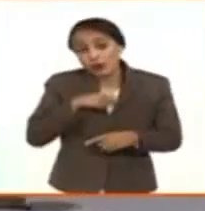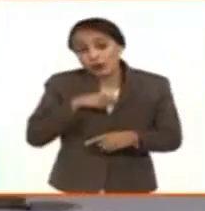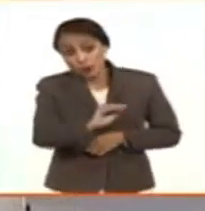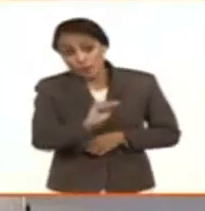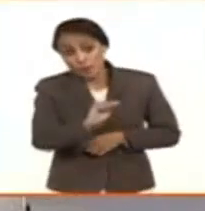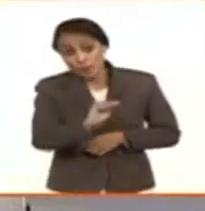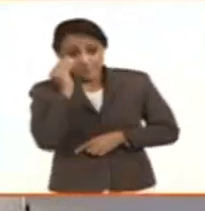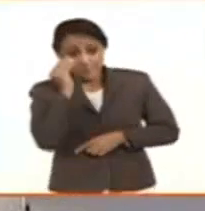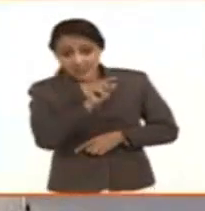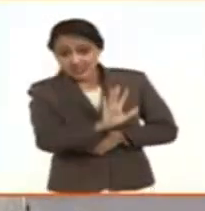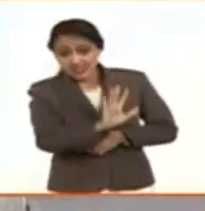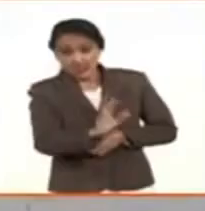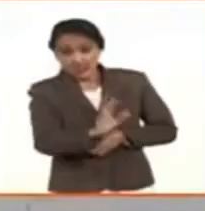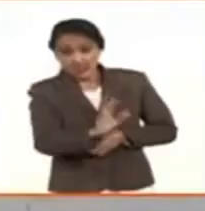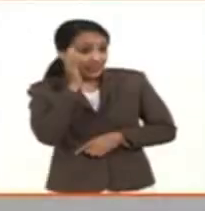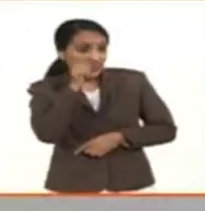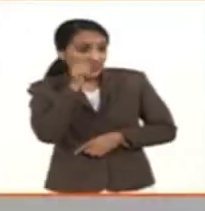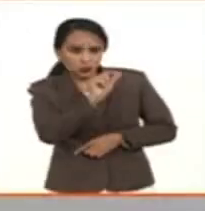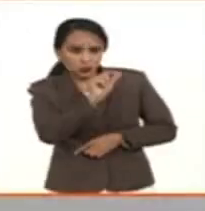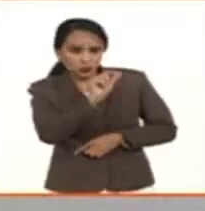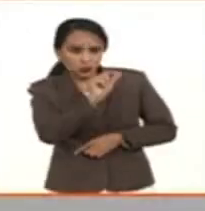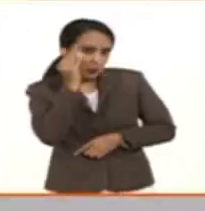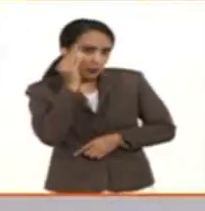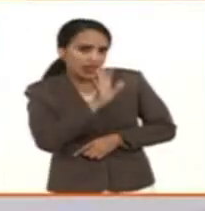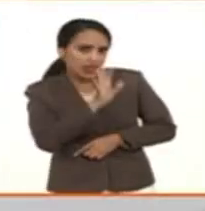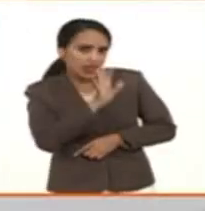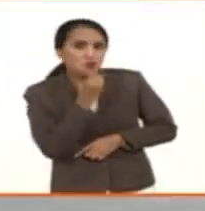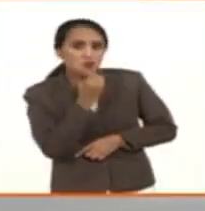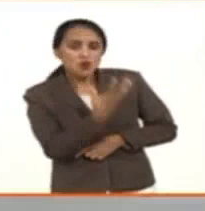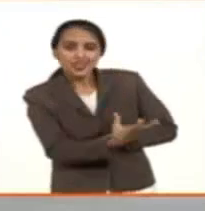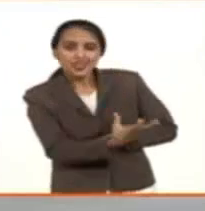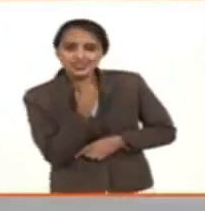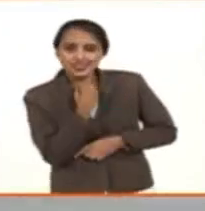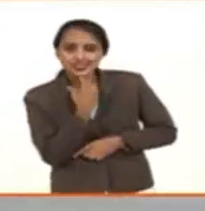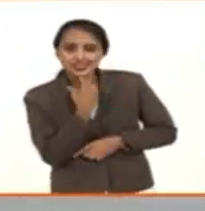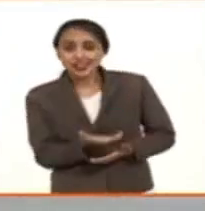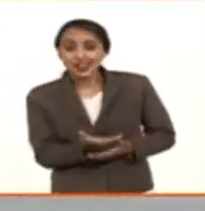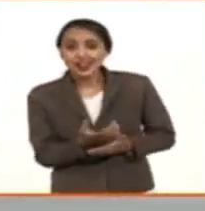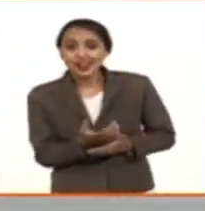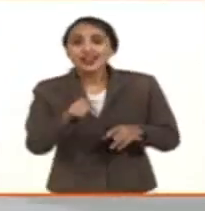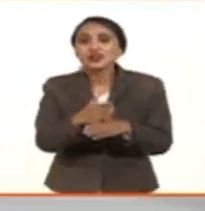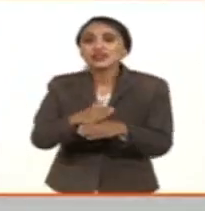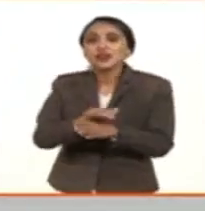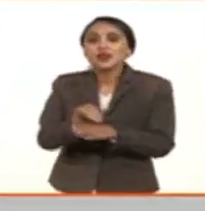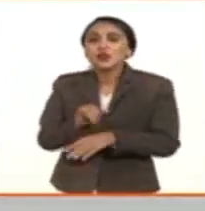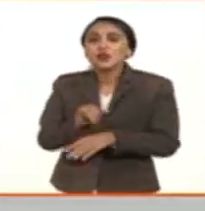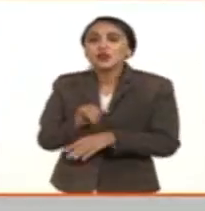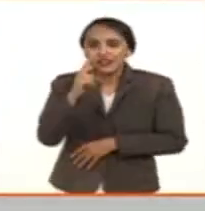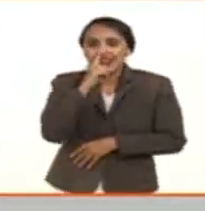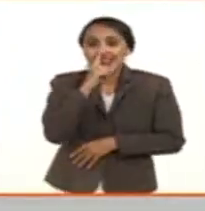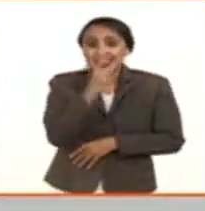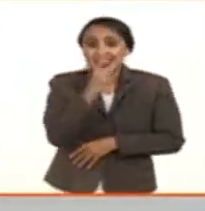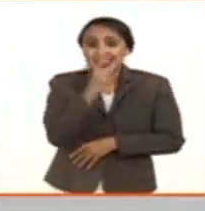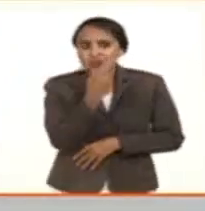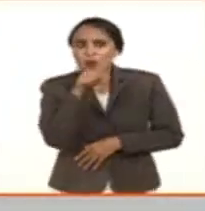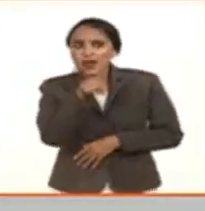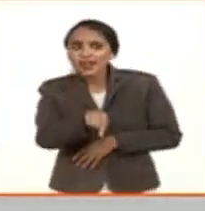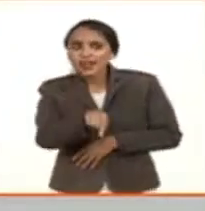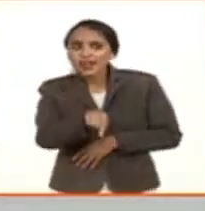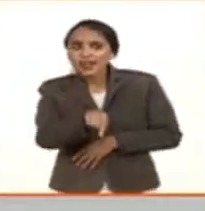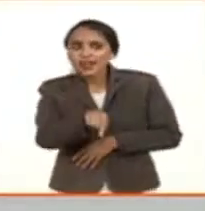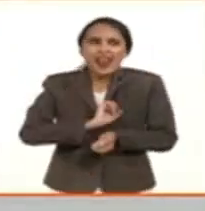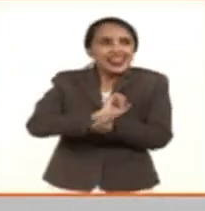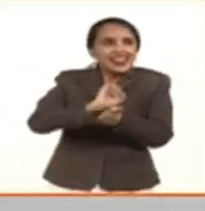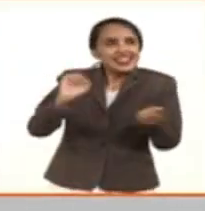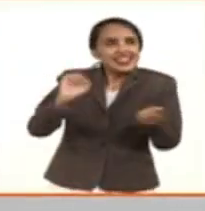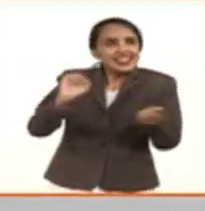propios criterios de lo que está pasando y eso básicamente significa el fin de todo lo que se nos dijo que era los valores